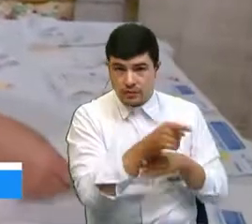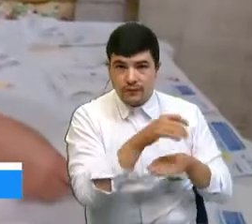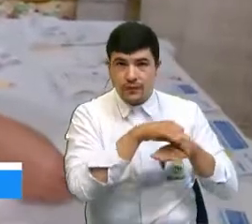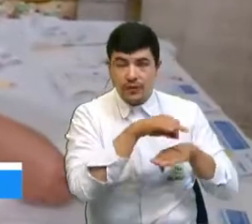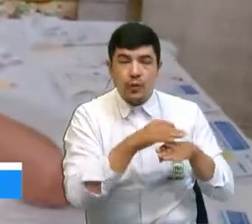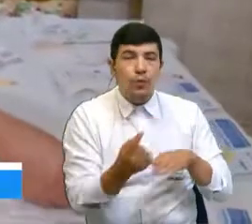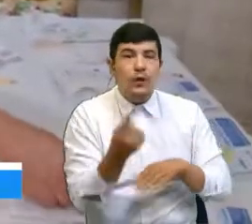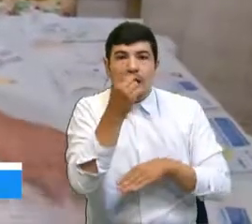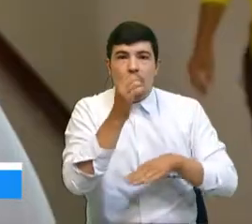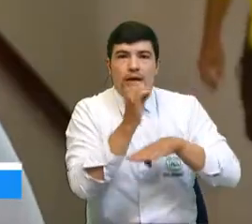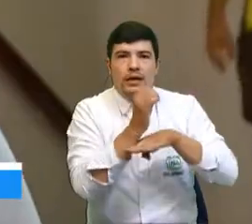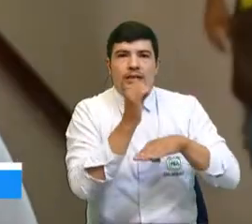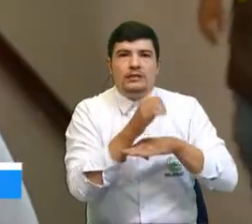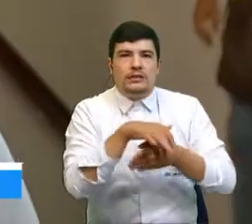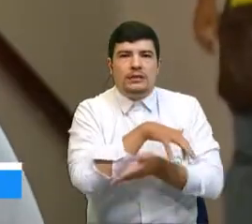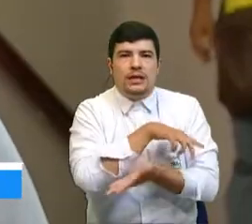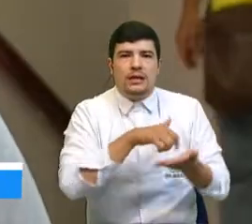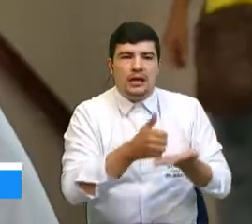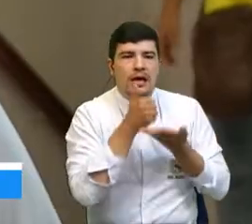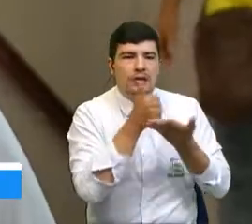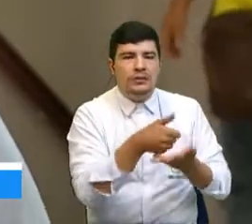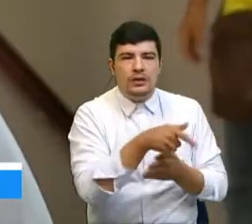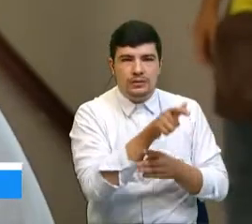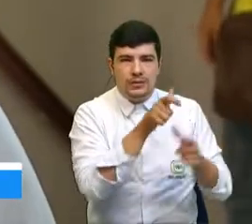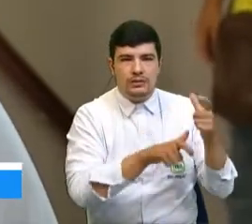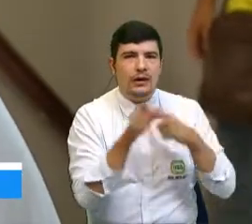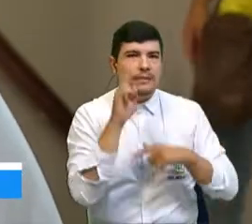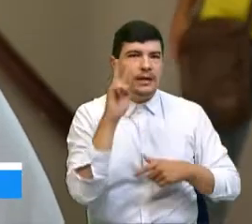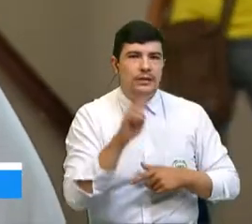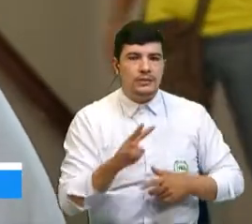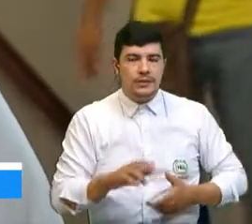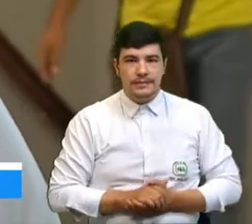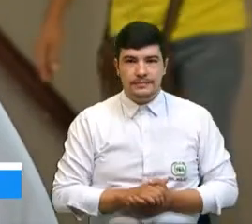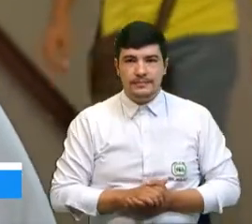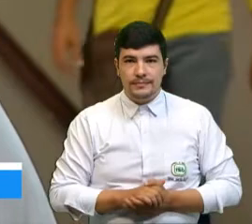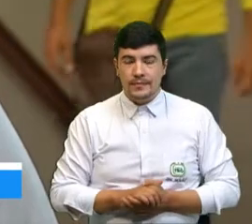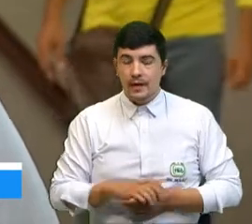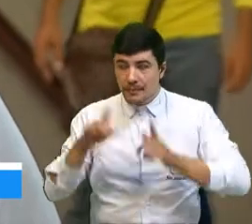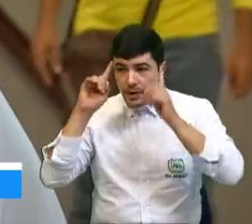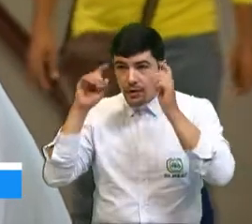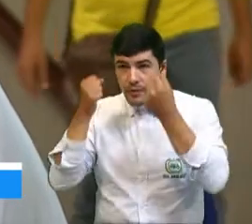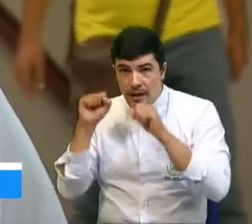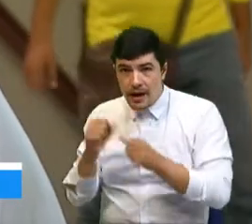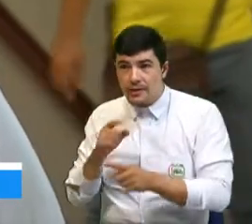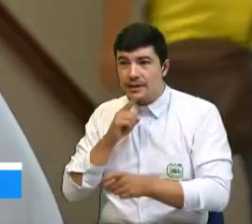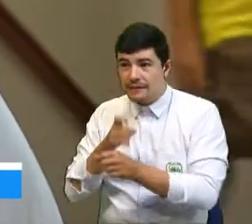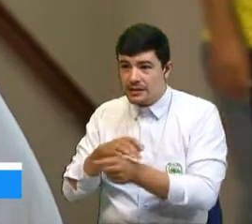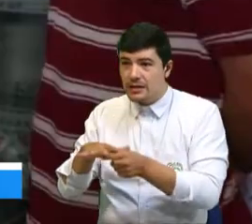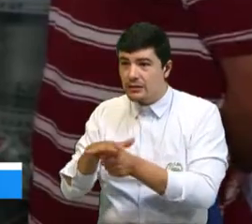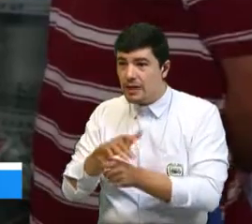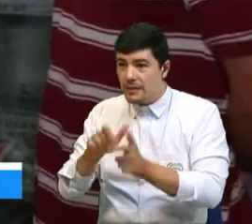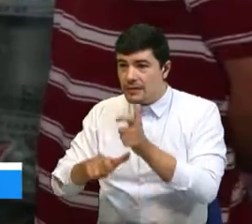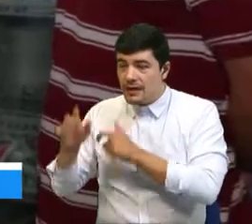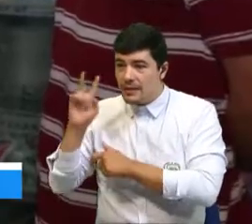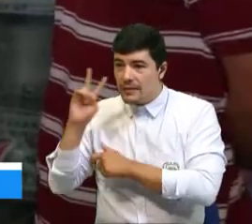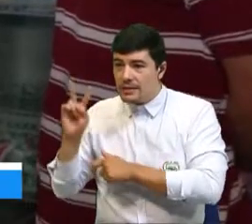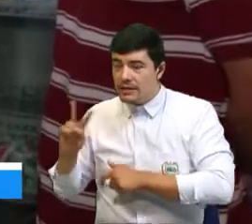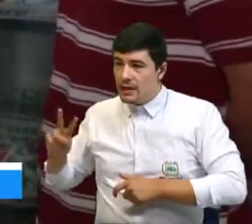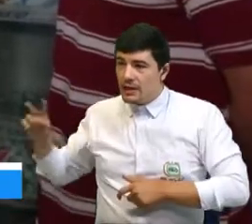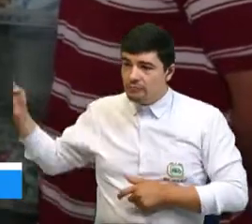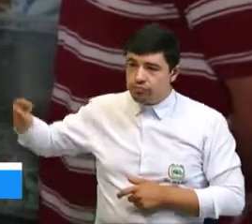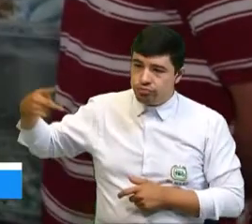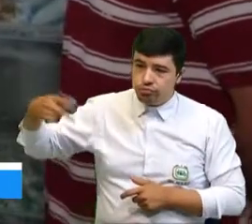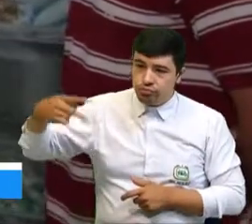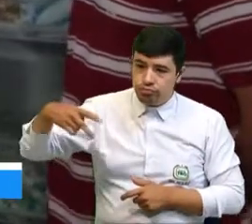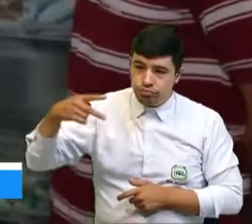ayuda a esta población muy preocupado hoy por la situación que están viviendo los caminantes provenientes de venezuela no solamente los